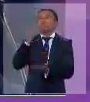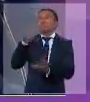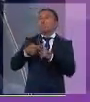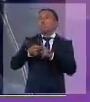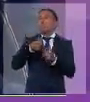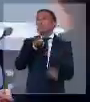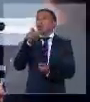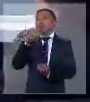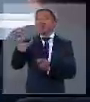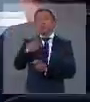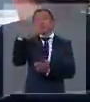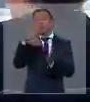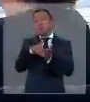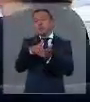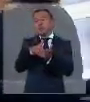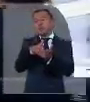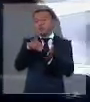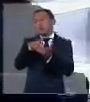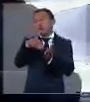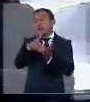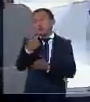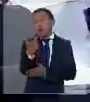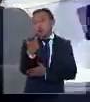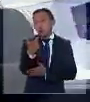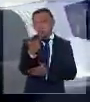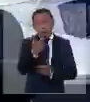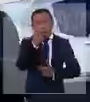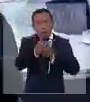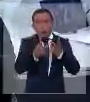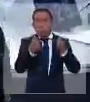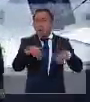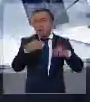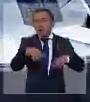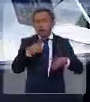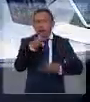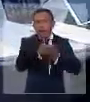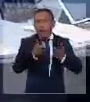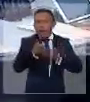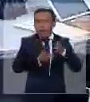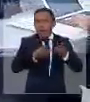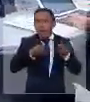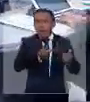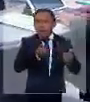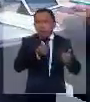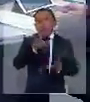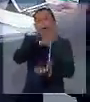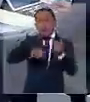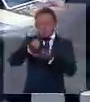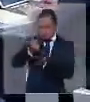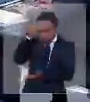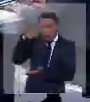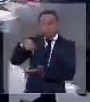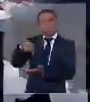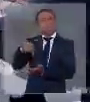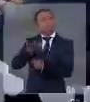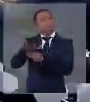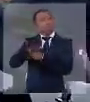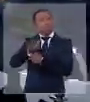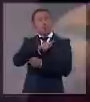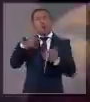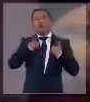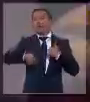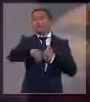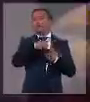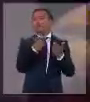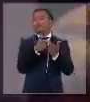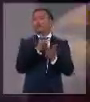12 mil millones de pesos que ellos se gastan, que fácilmente podríamos sostener a muchos miles de jóvenes, ¿no? La última pregunta que le hacen llegar: si tuviera que elegir un nivel educativo